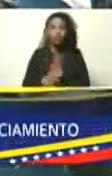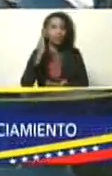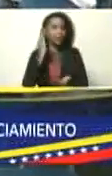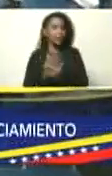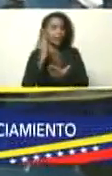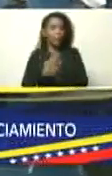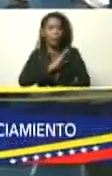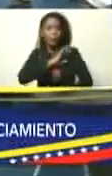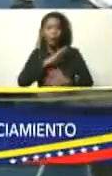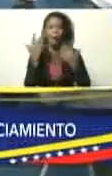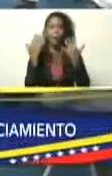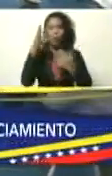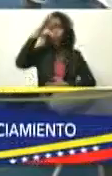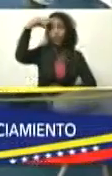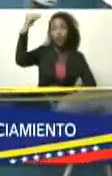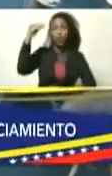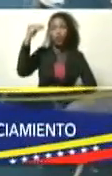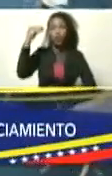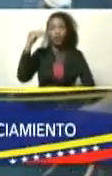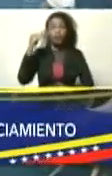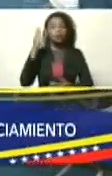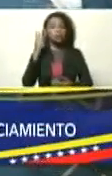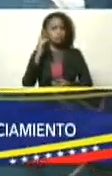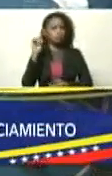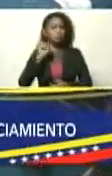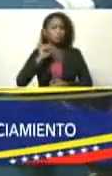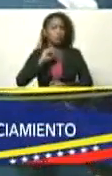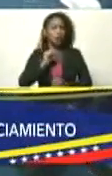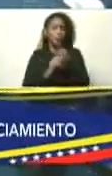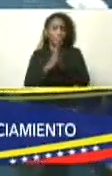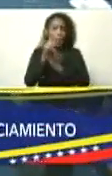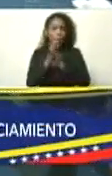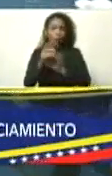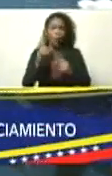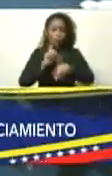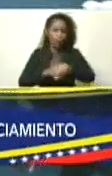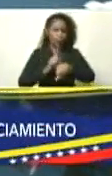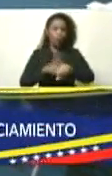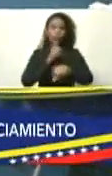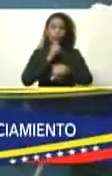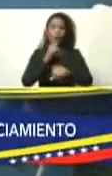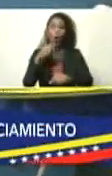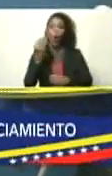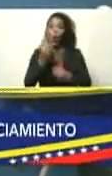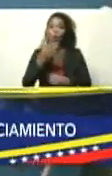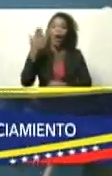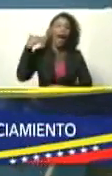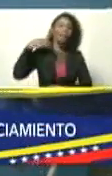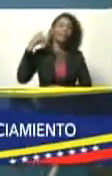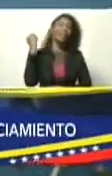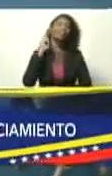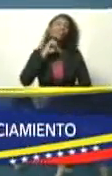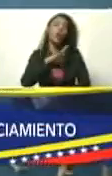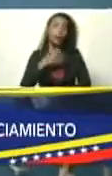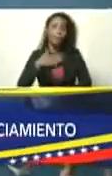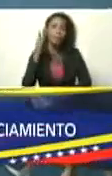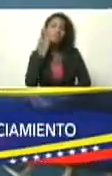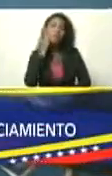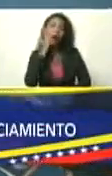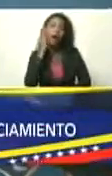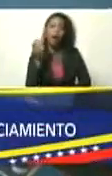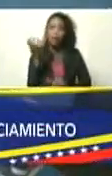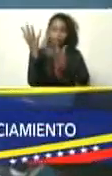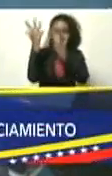manos de Dios, siempre digo en los momentos de dificultad, como decía mi madre, mi mamá, mi querida madre, me